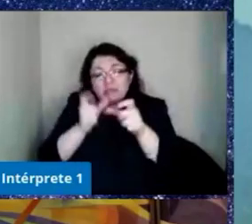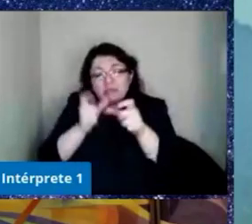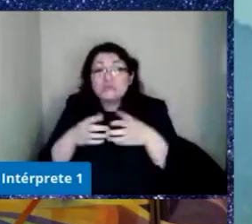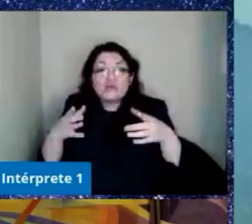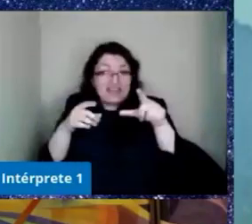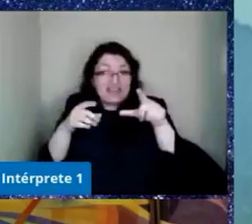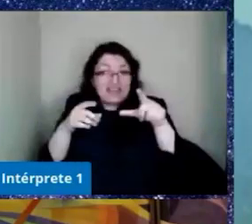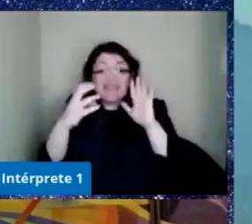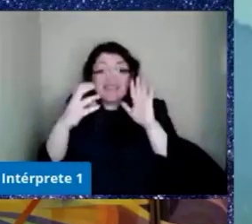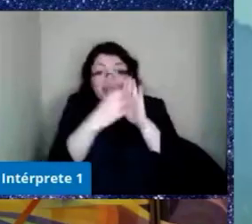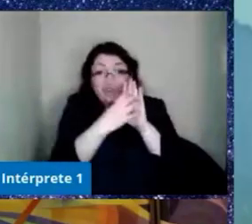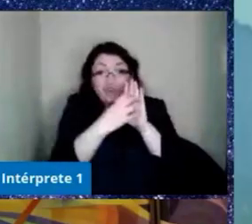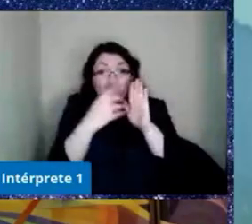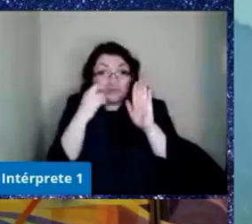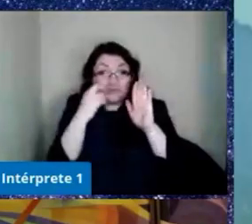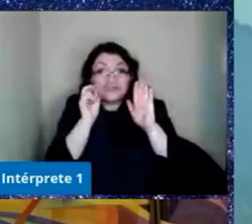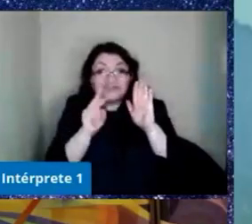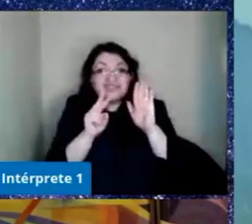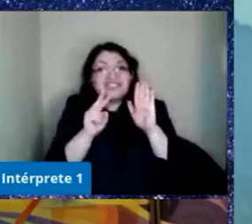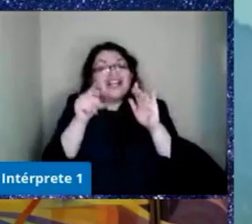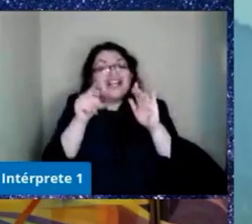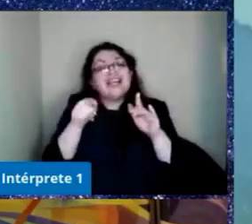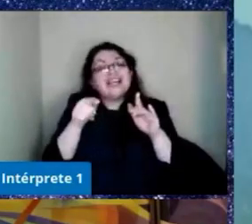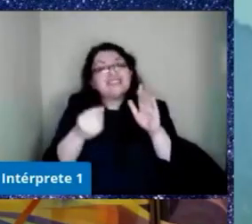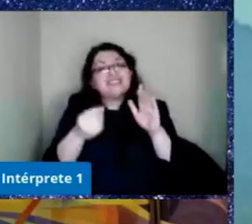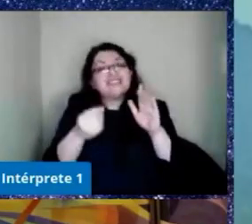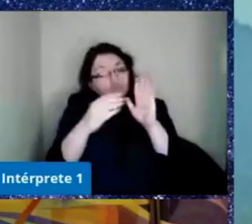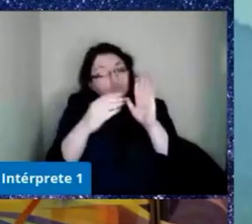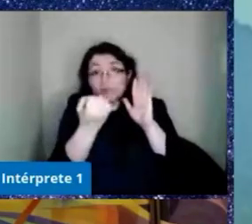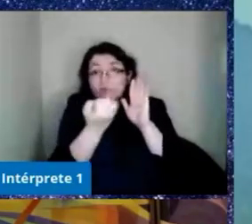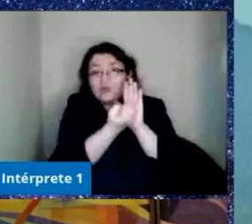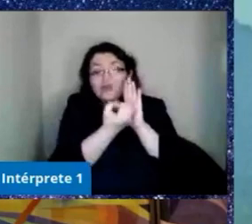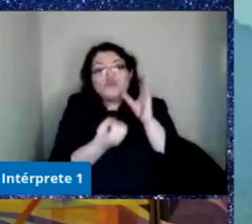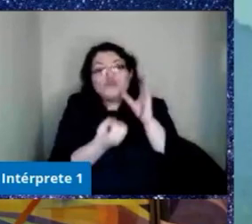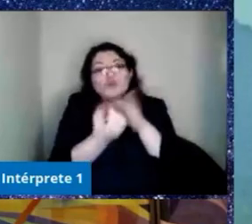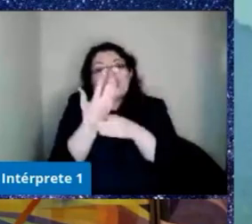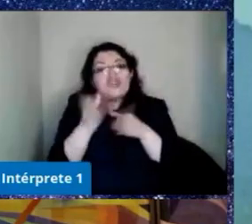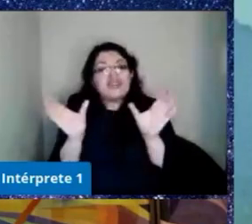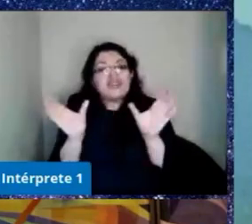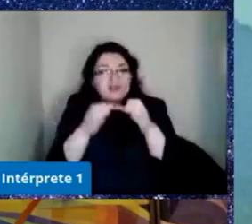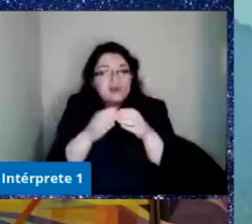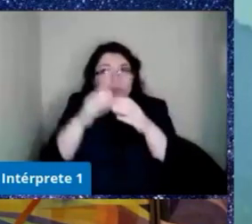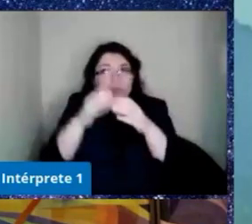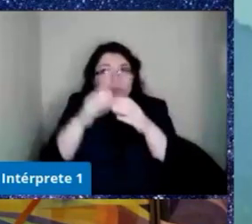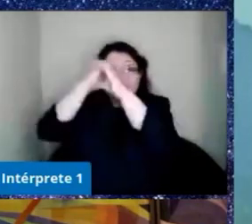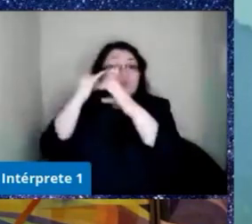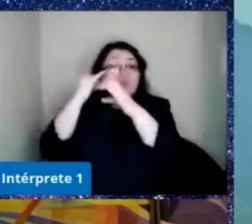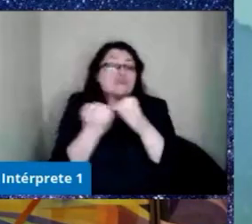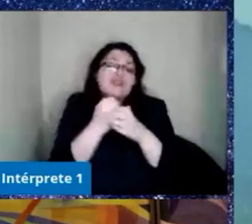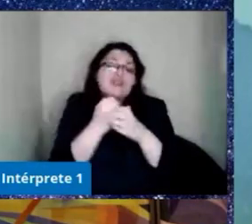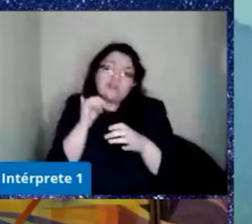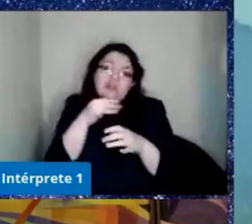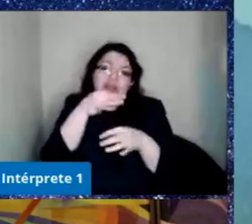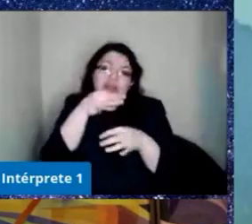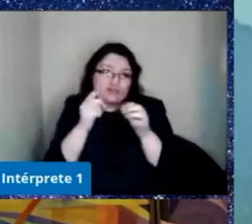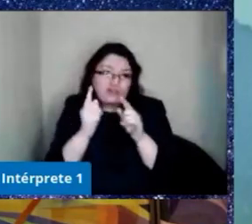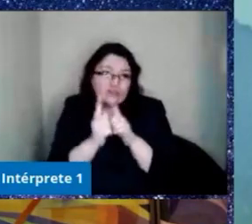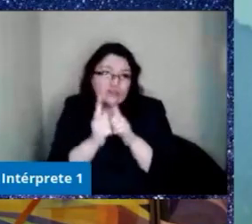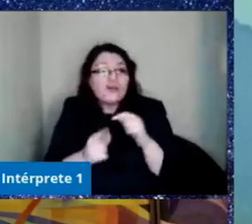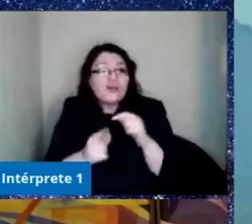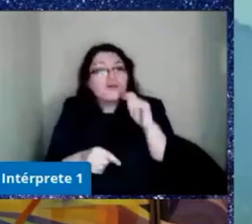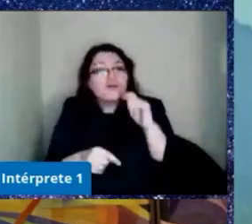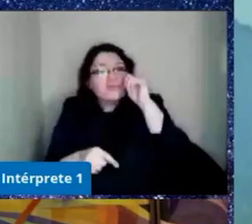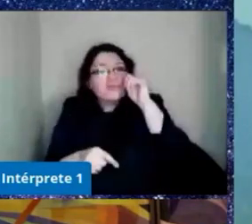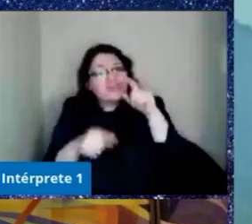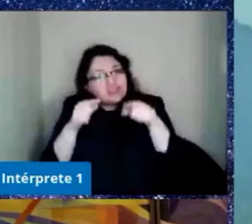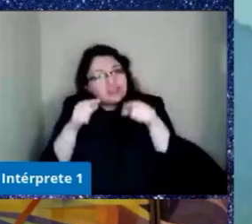están viendo ahí arriba es nuestro nuevo logo del grupo de astronomía inclusiva, del cual les voy a hablar un poquito después. Y bueno, el logo en sí